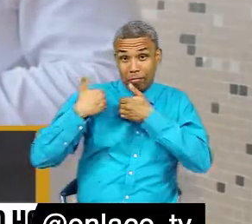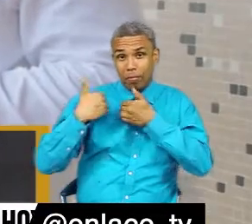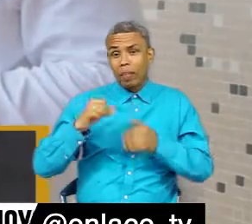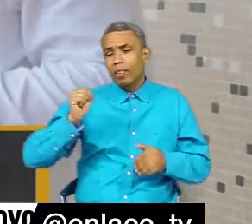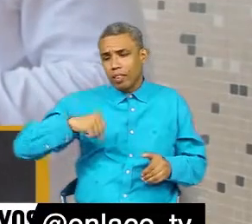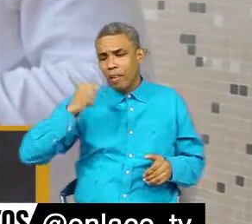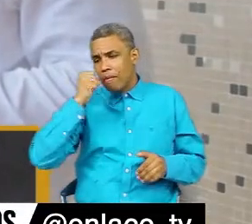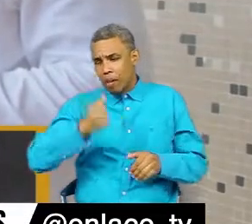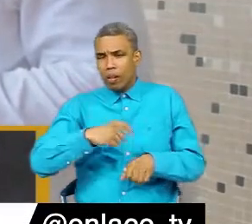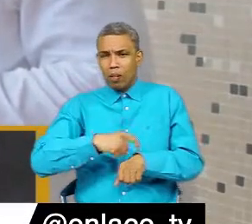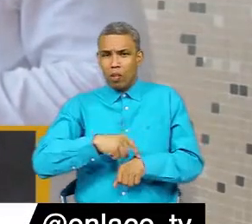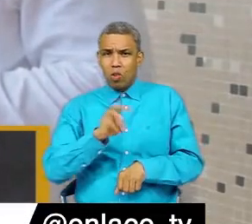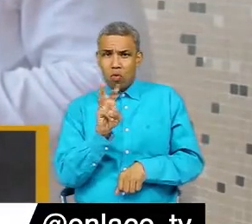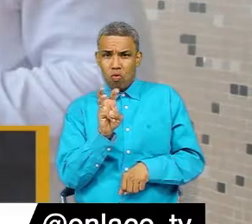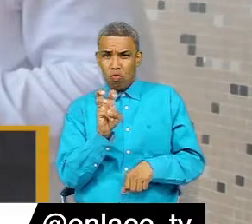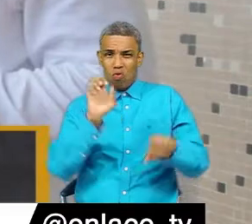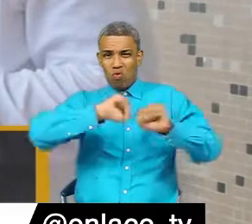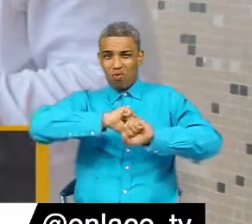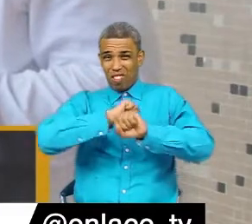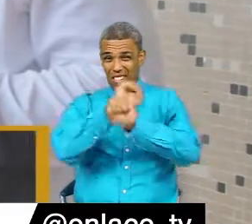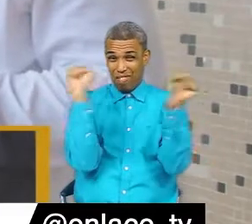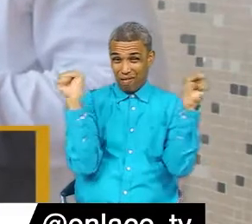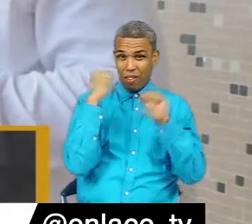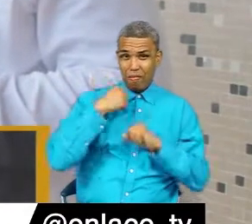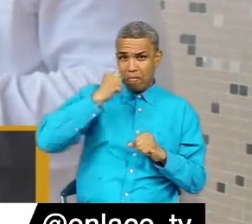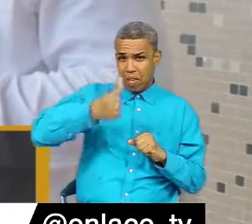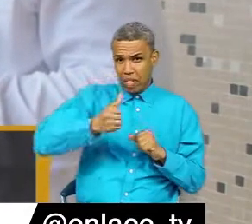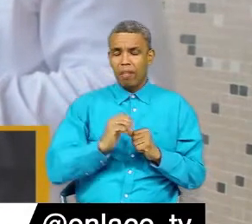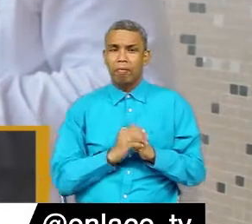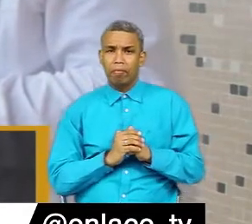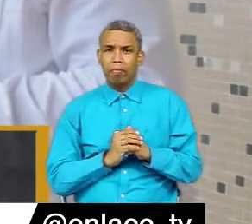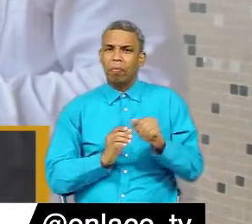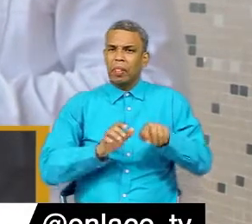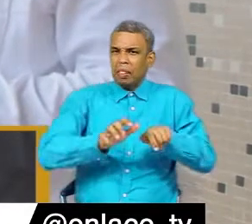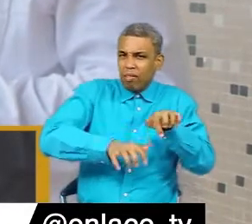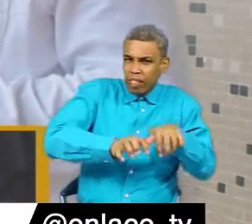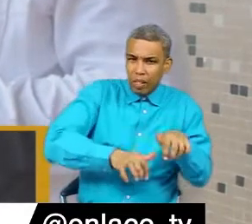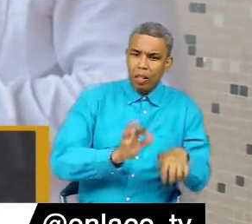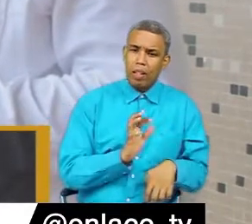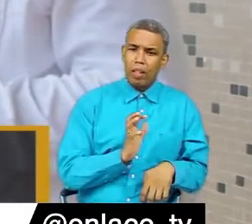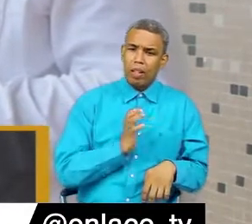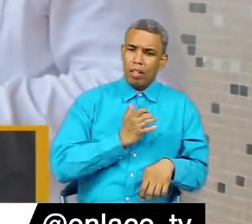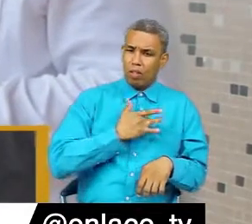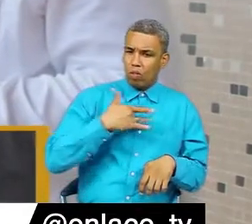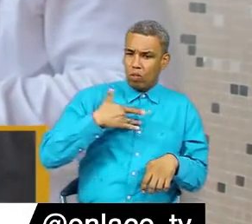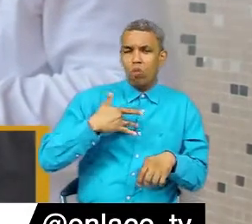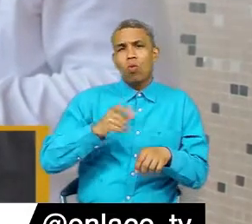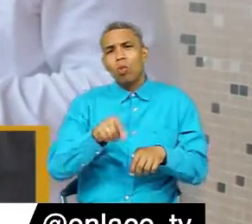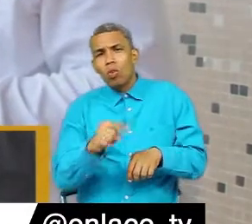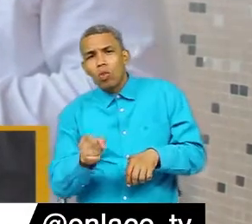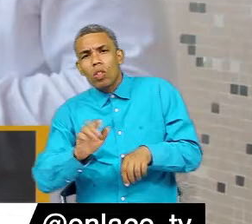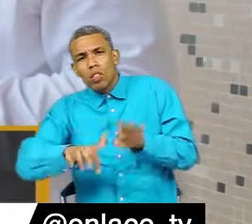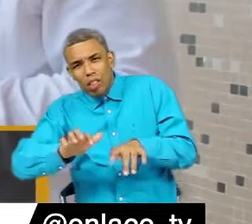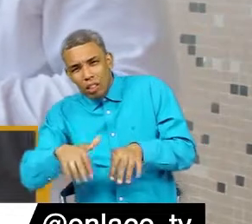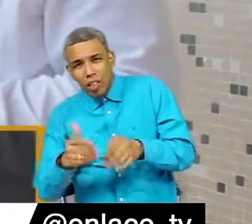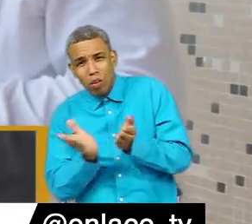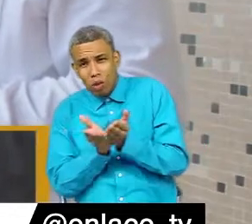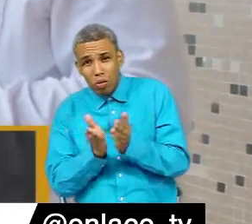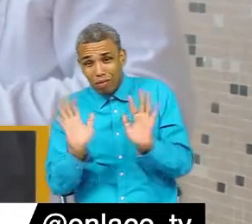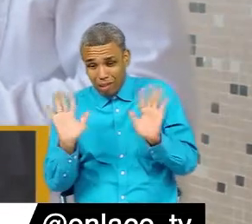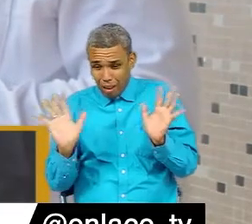dándole posesión a los nuevos directorios, a los nuevos secretarios, y esperamos, ya ellos están en sus cargos haciendo